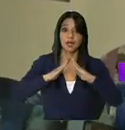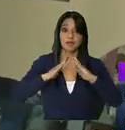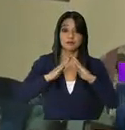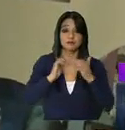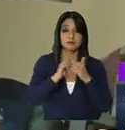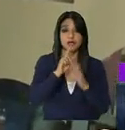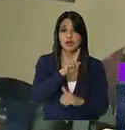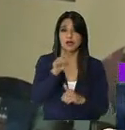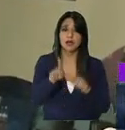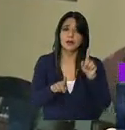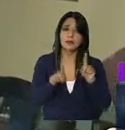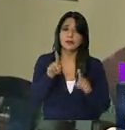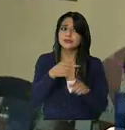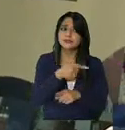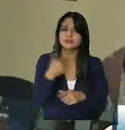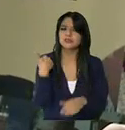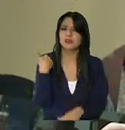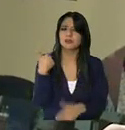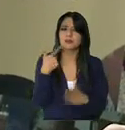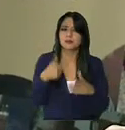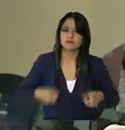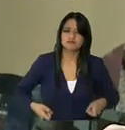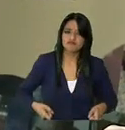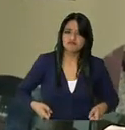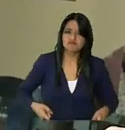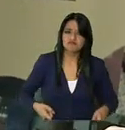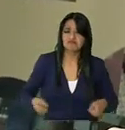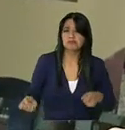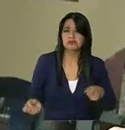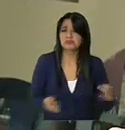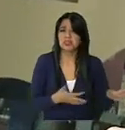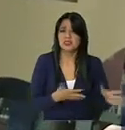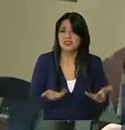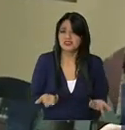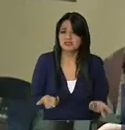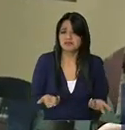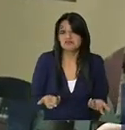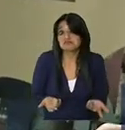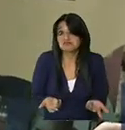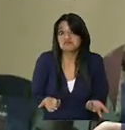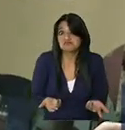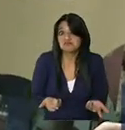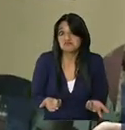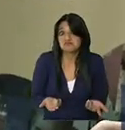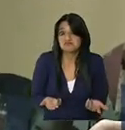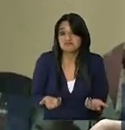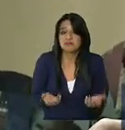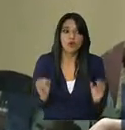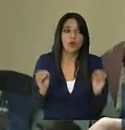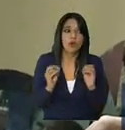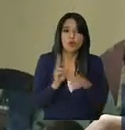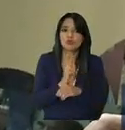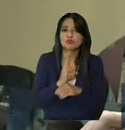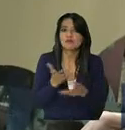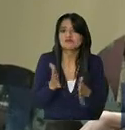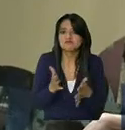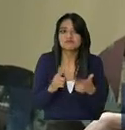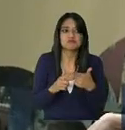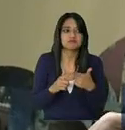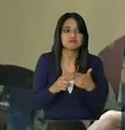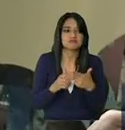ustedes, muchas de las veces tenemos sillitas de ruedas que ya no sirven, mucho no, porque dejaron de usar algún